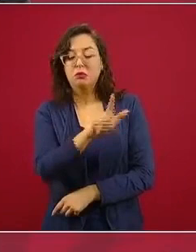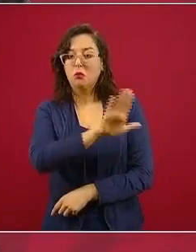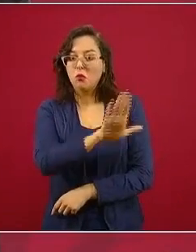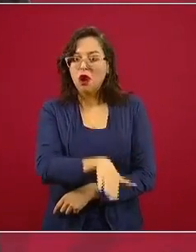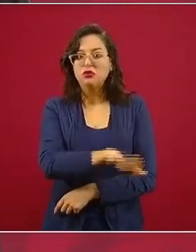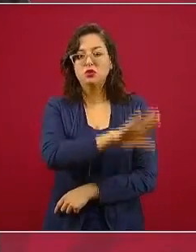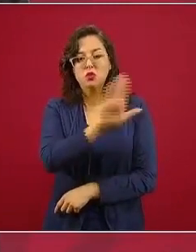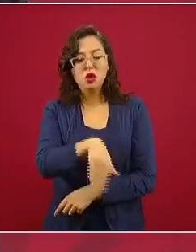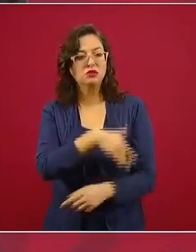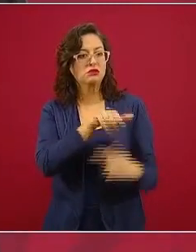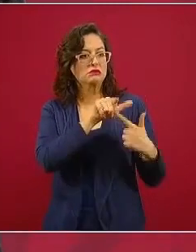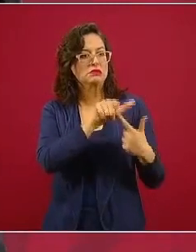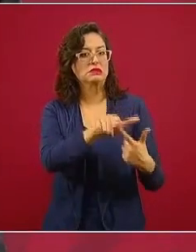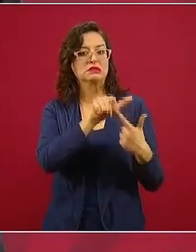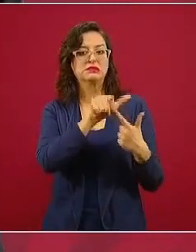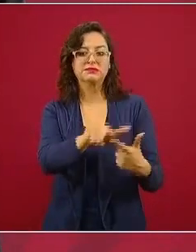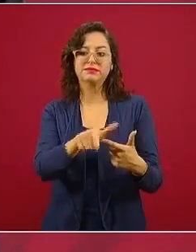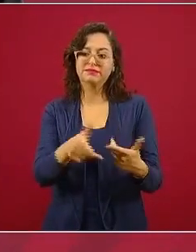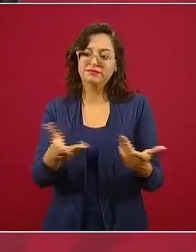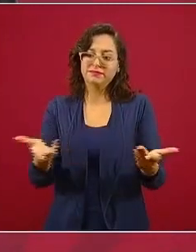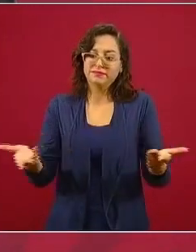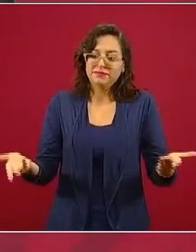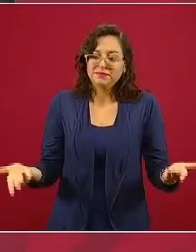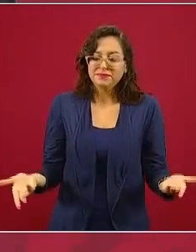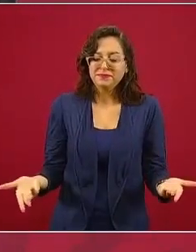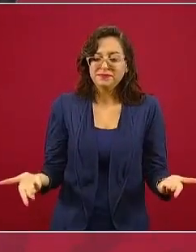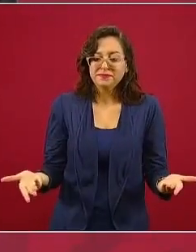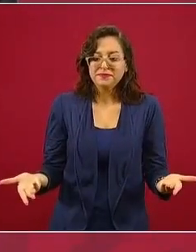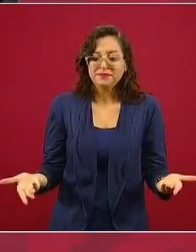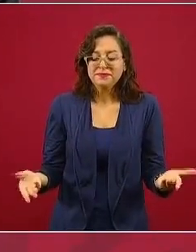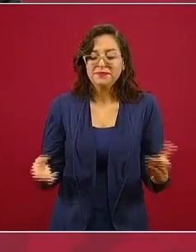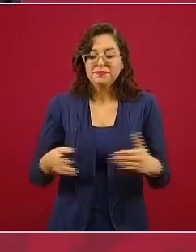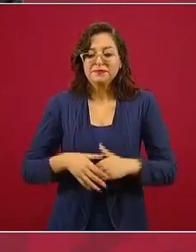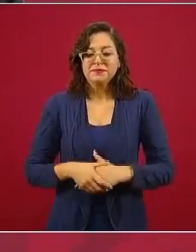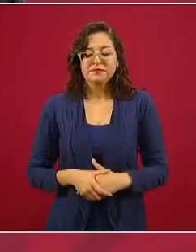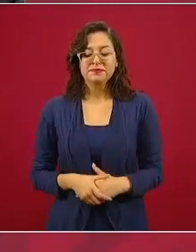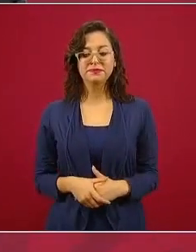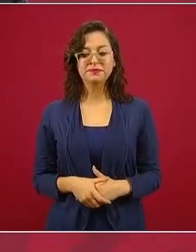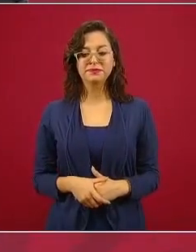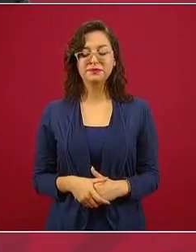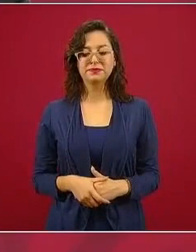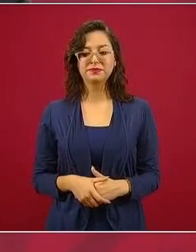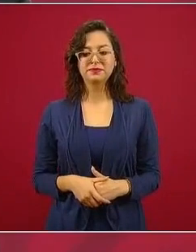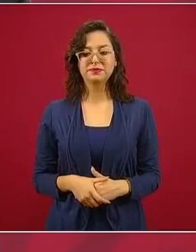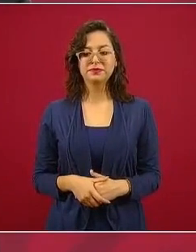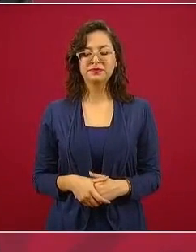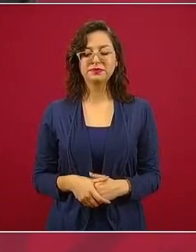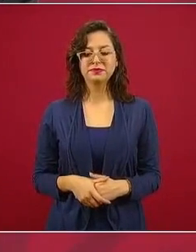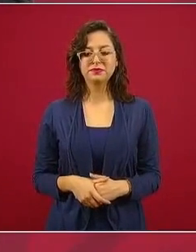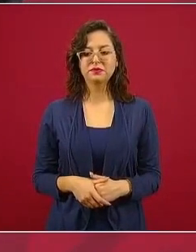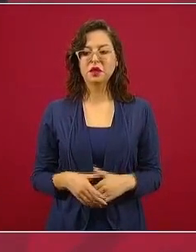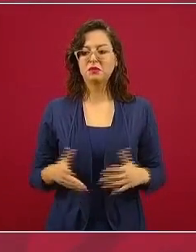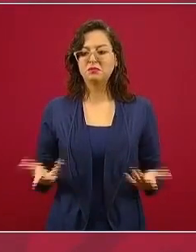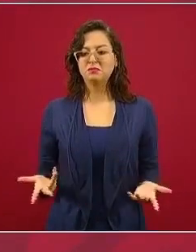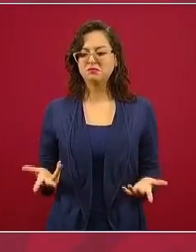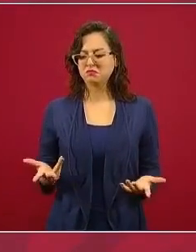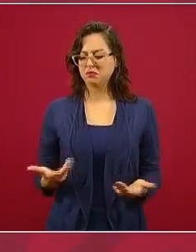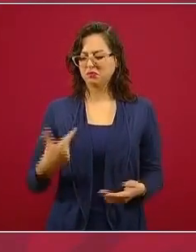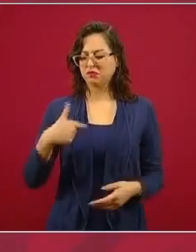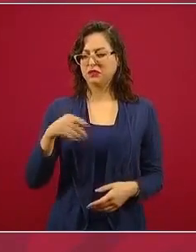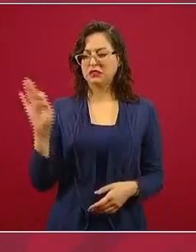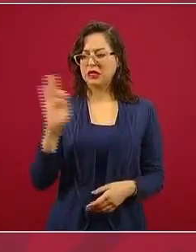si no me aprobaran como presidente y yo alegara